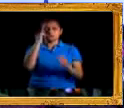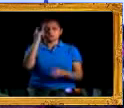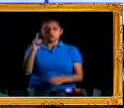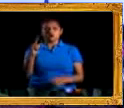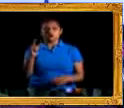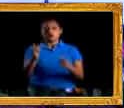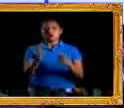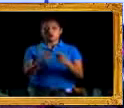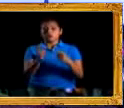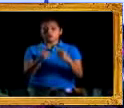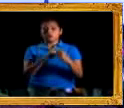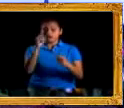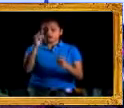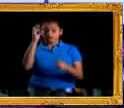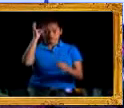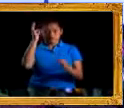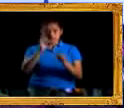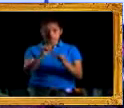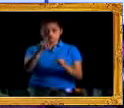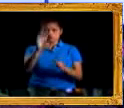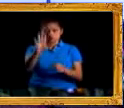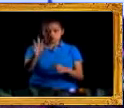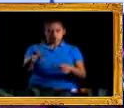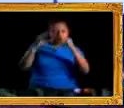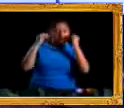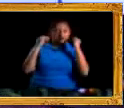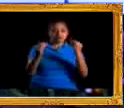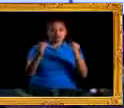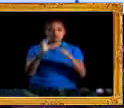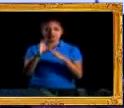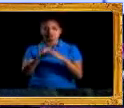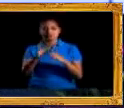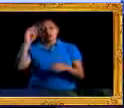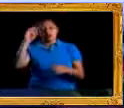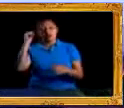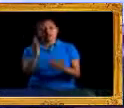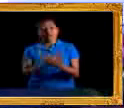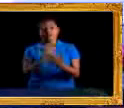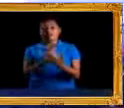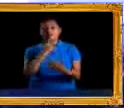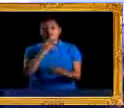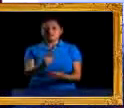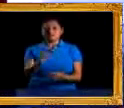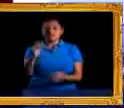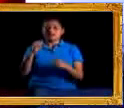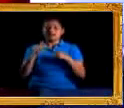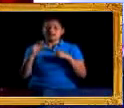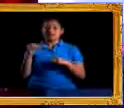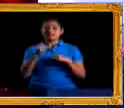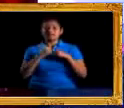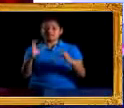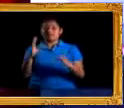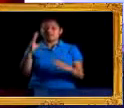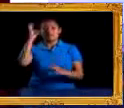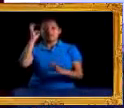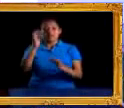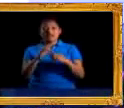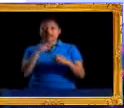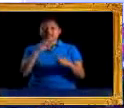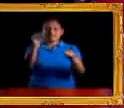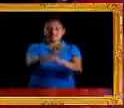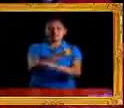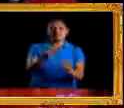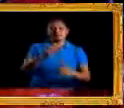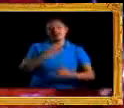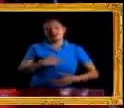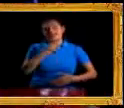compra un montón de cosas. Porque la Biblia dice que sin fe es imposible agradar al Señor. Entonces